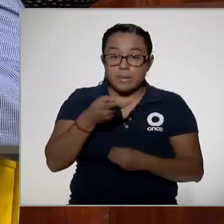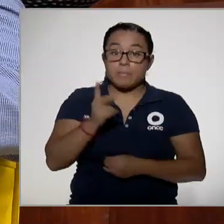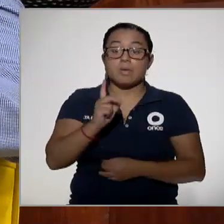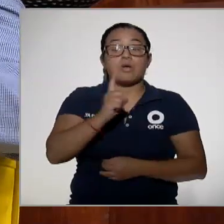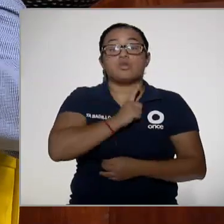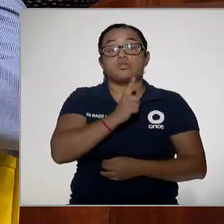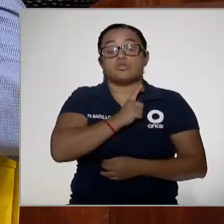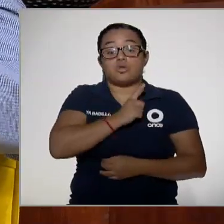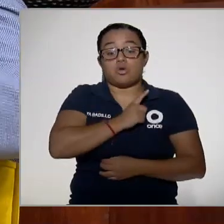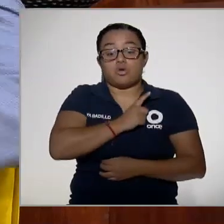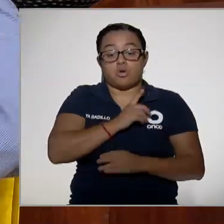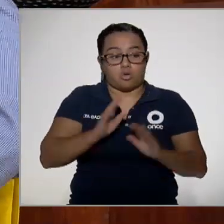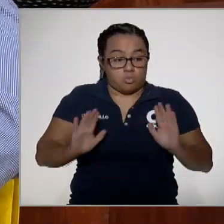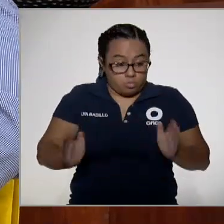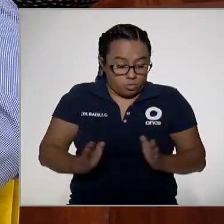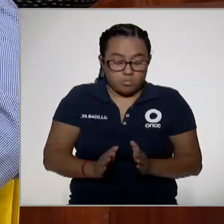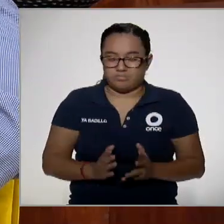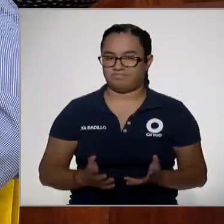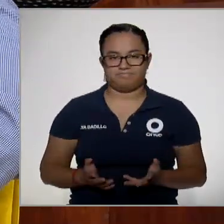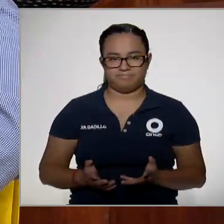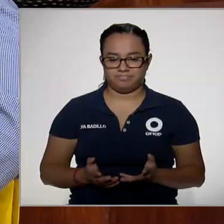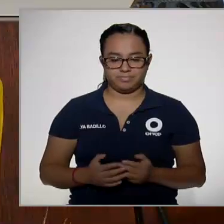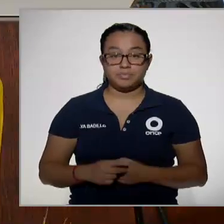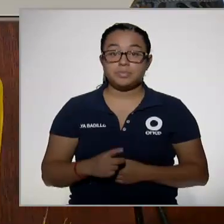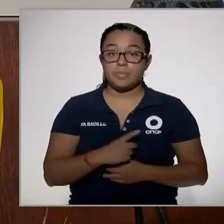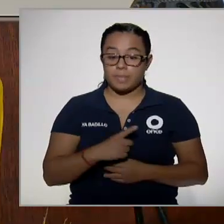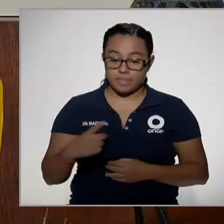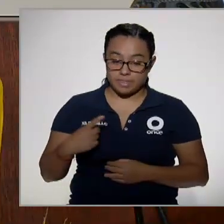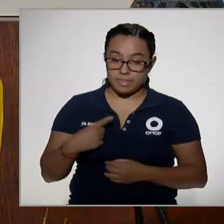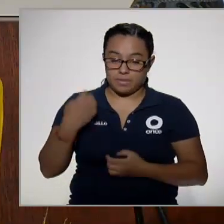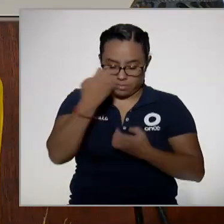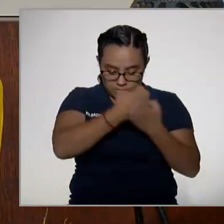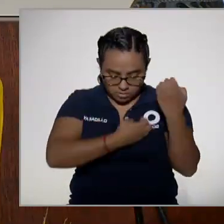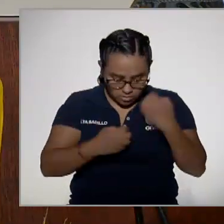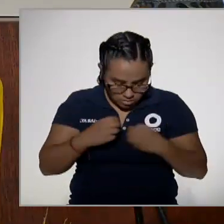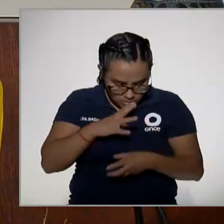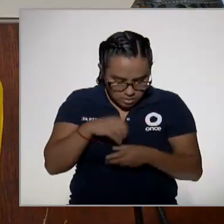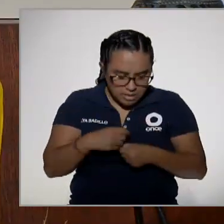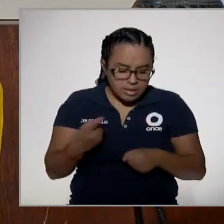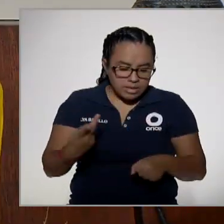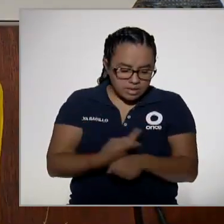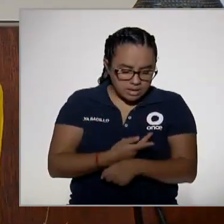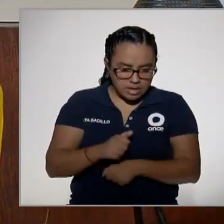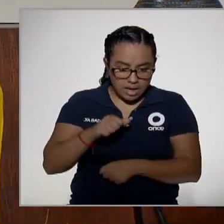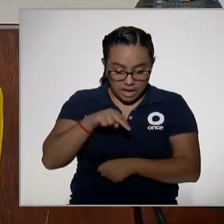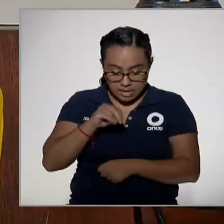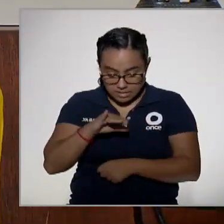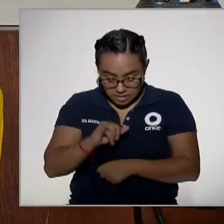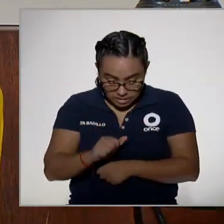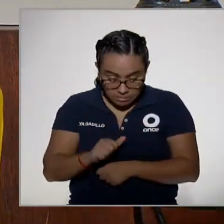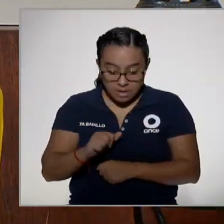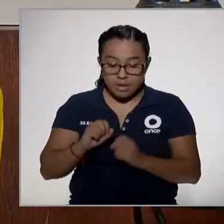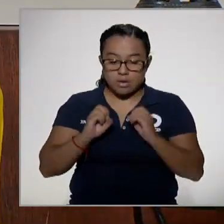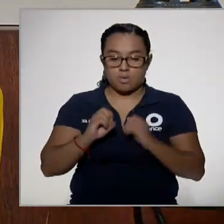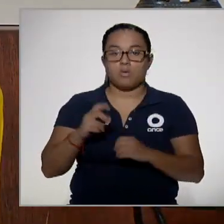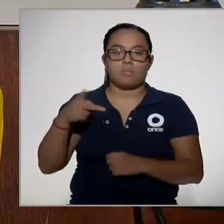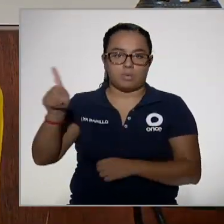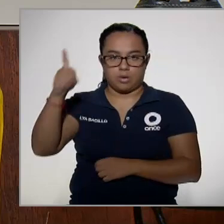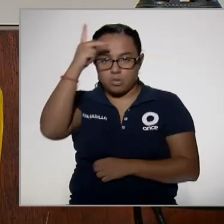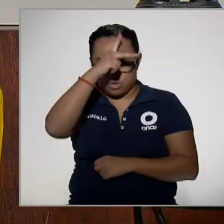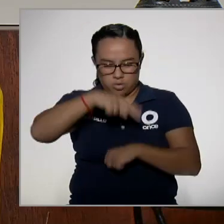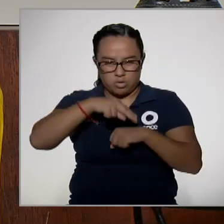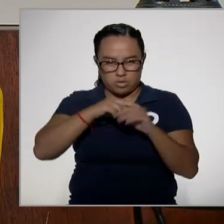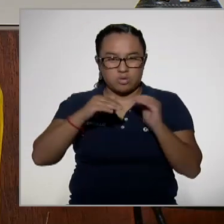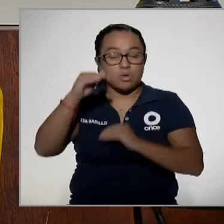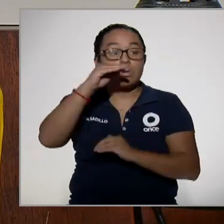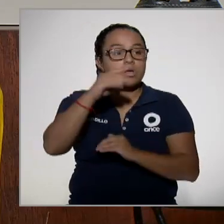solo explicar una baja de peso entonces hoy ya que los exámenes generales ver que no esté anémico o cualquier otra cosa pero que tu psiquiatra te diga qué es lo que